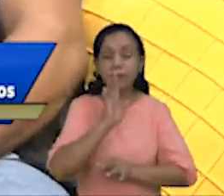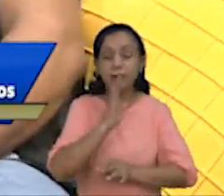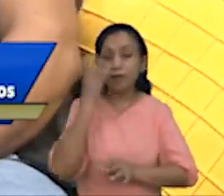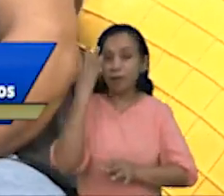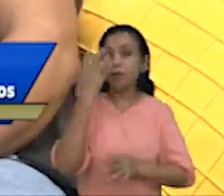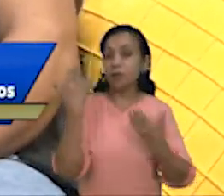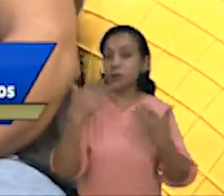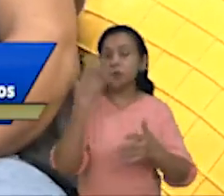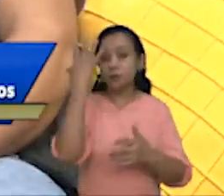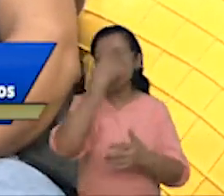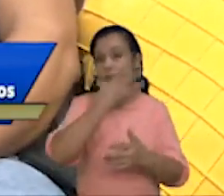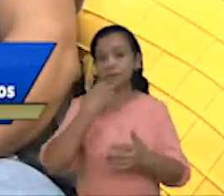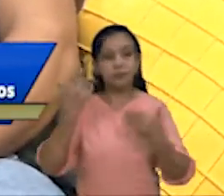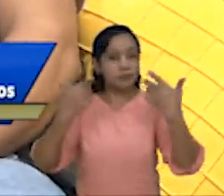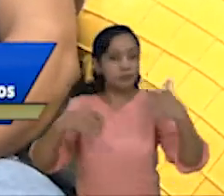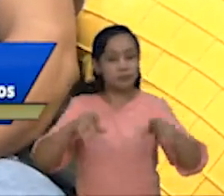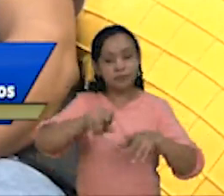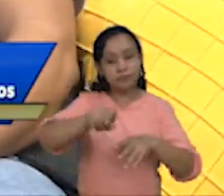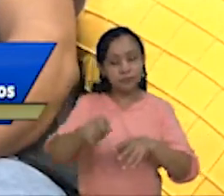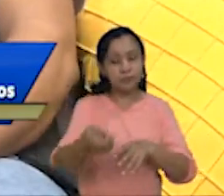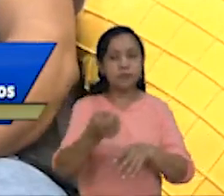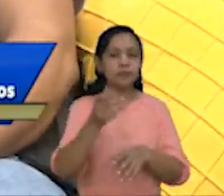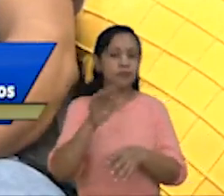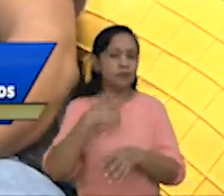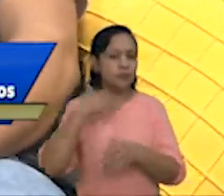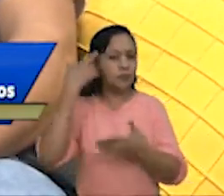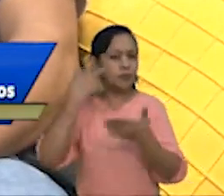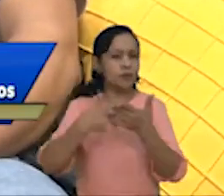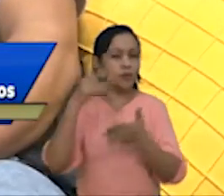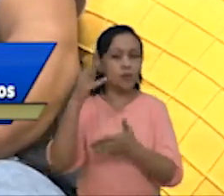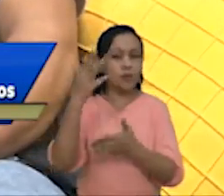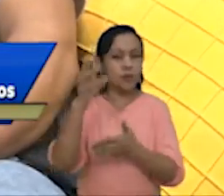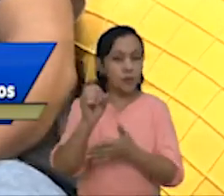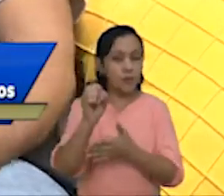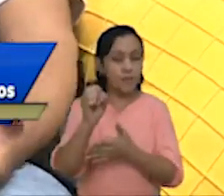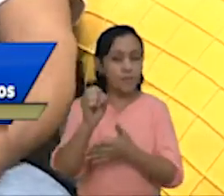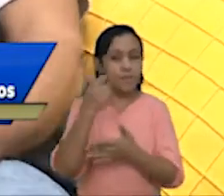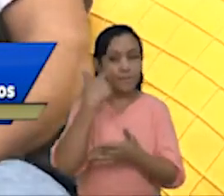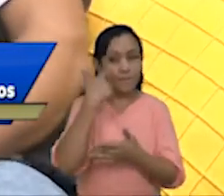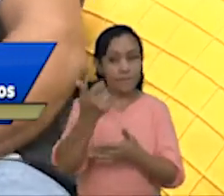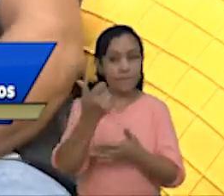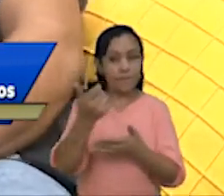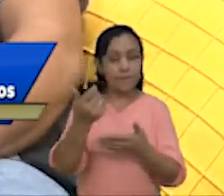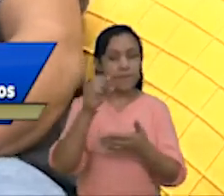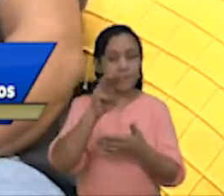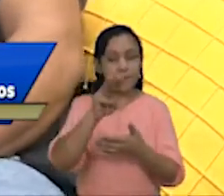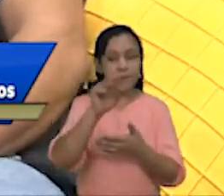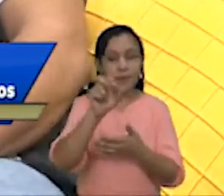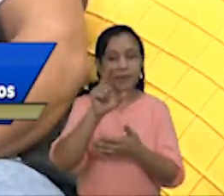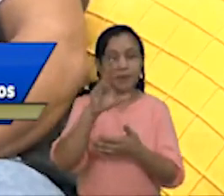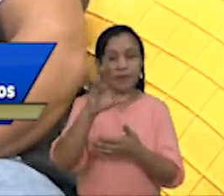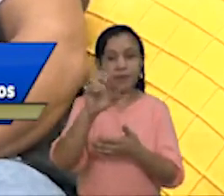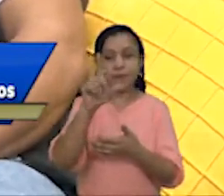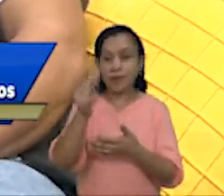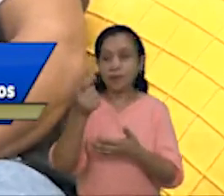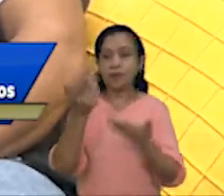maravillosa, es la instantaneidad. Por ejemplo, recuerdo en los 90, cuando incluso ahí conocí un poco más, compartí más con Marcela, cuando